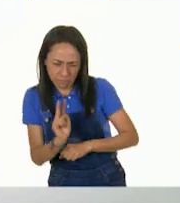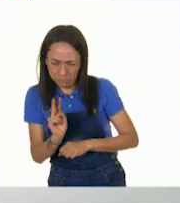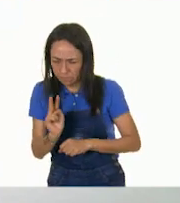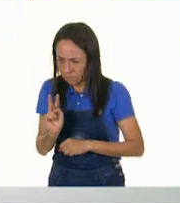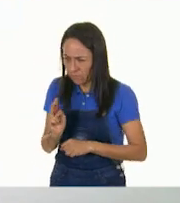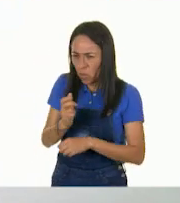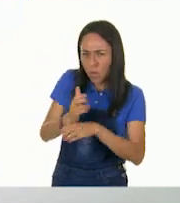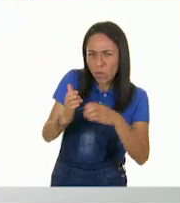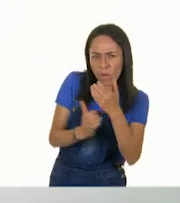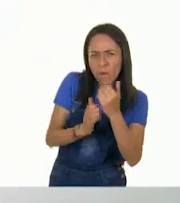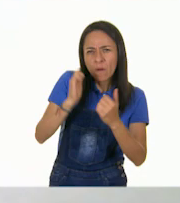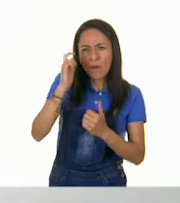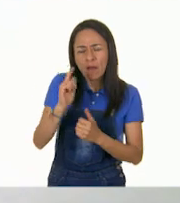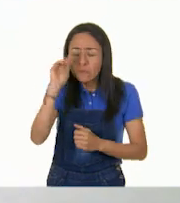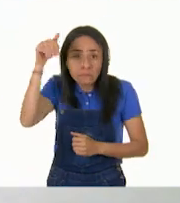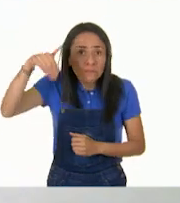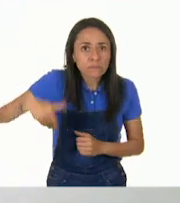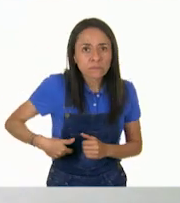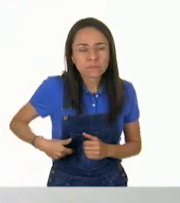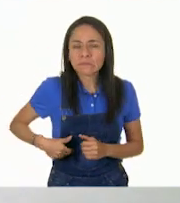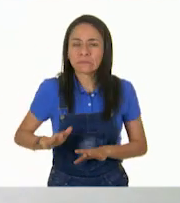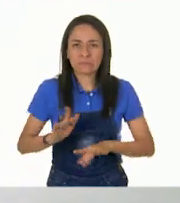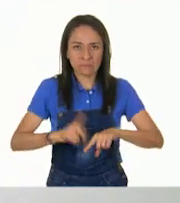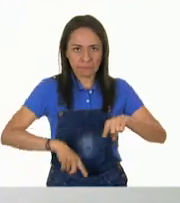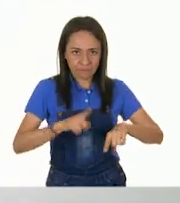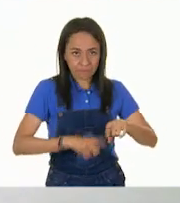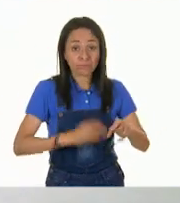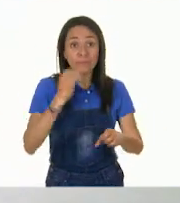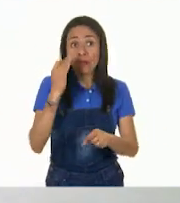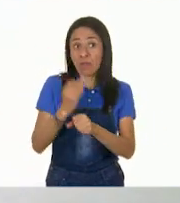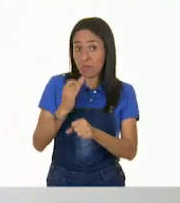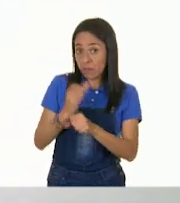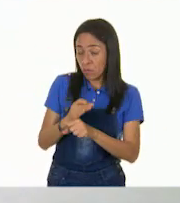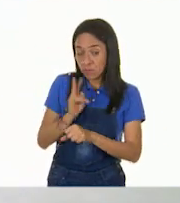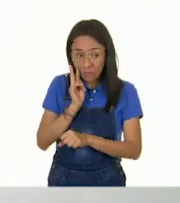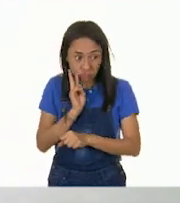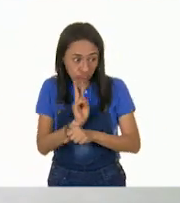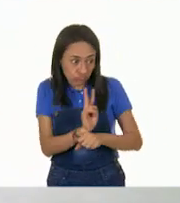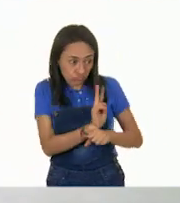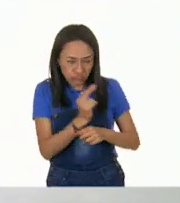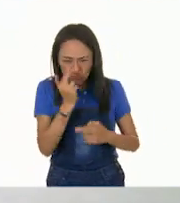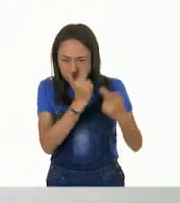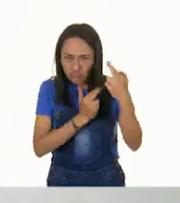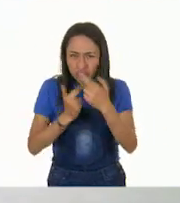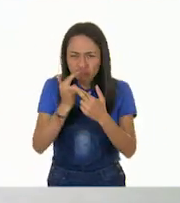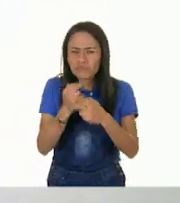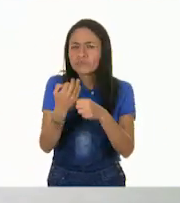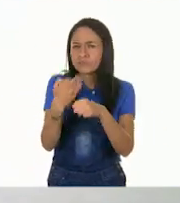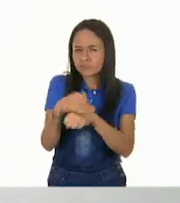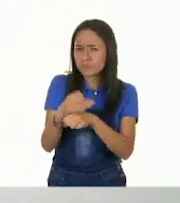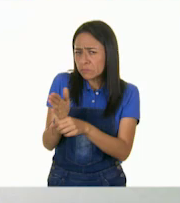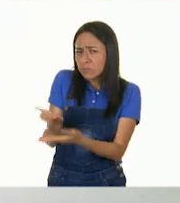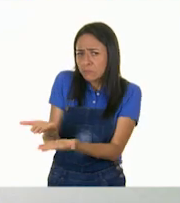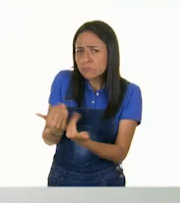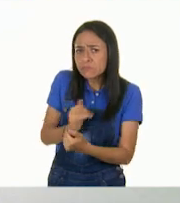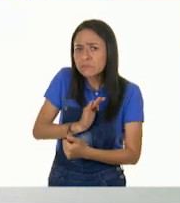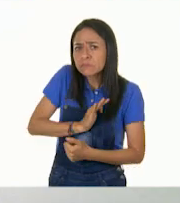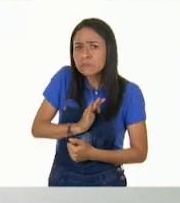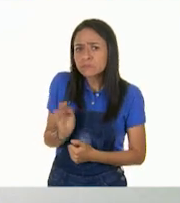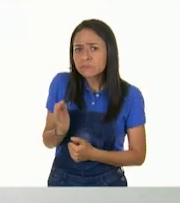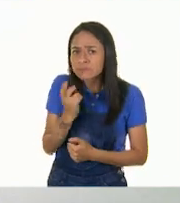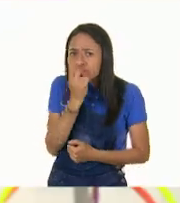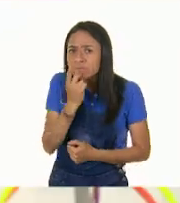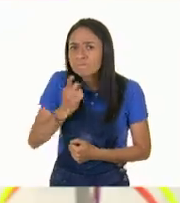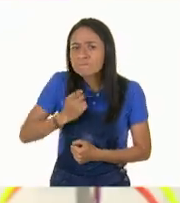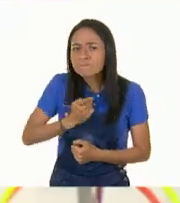lastimar y mientras revisas que tu espacio esté despejado nos puedes decir qué materiales vamos a utilizar el día de hoy